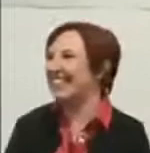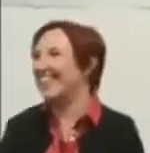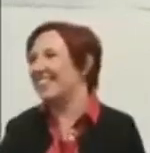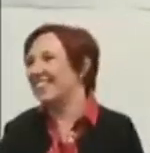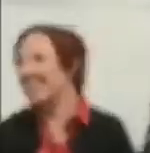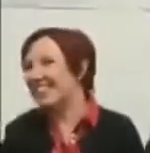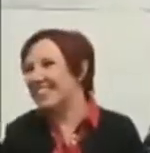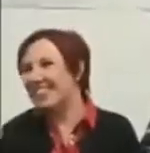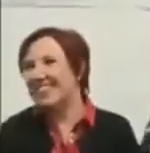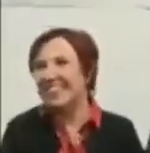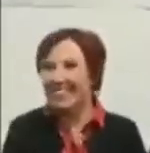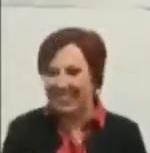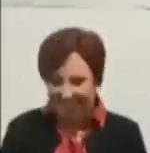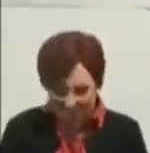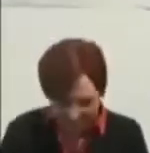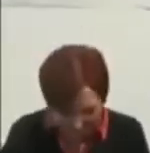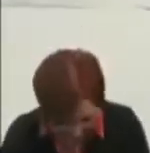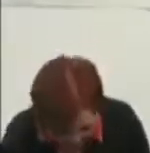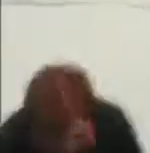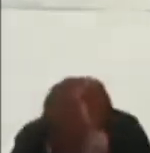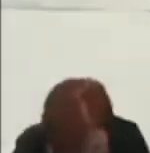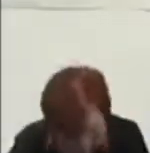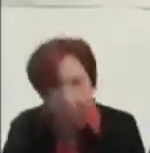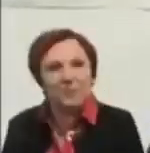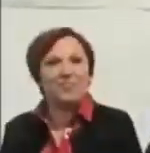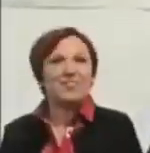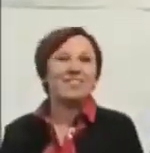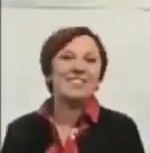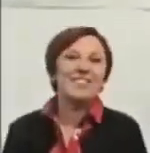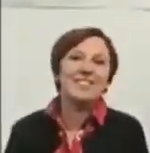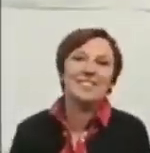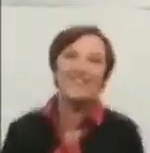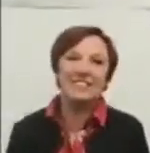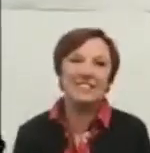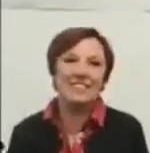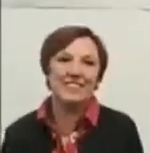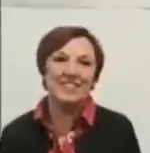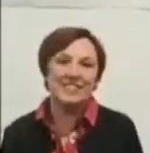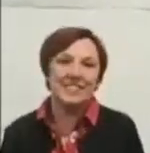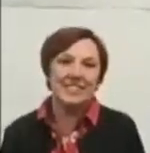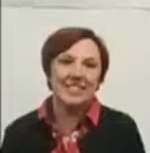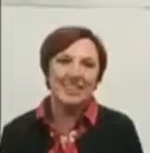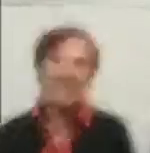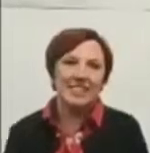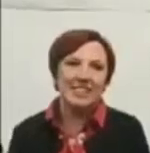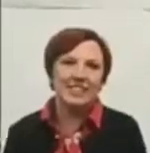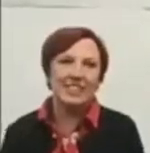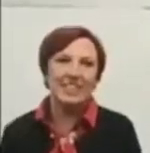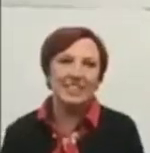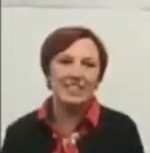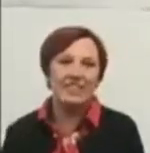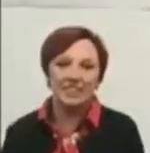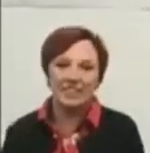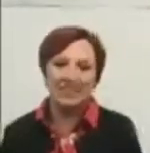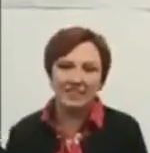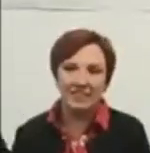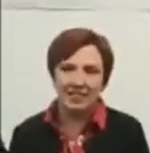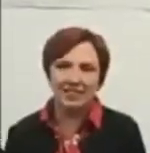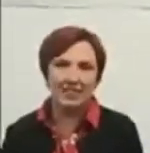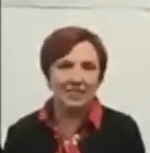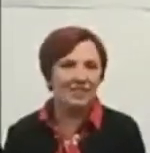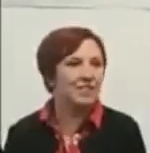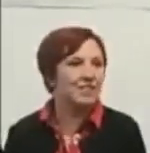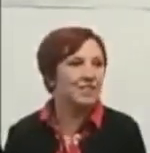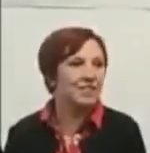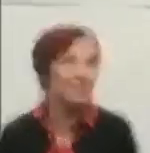Verdaderamente, no quisiera tener que irme después de hablar, pero realmente hay otra actividad